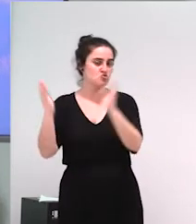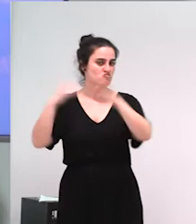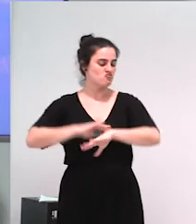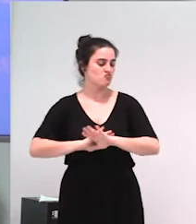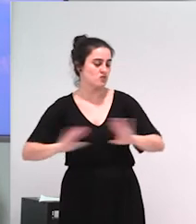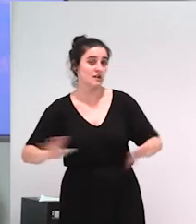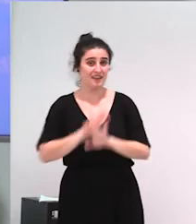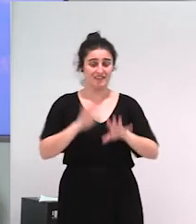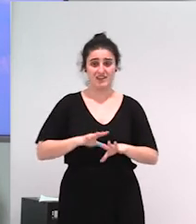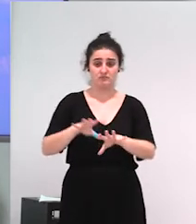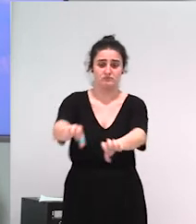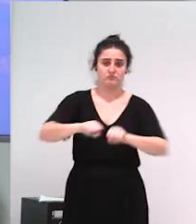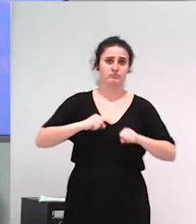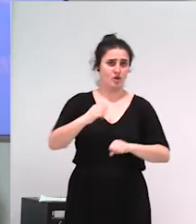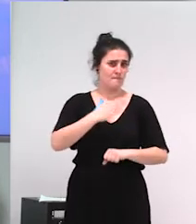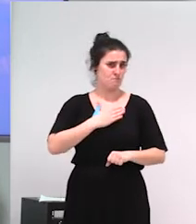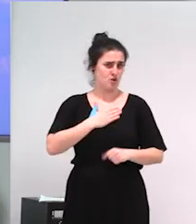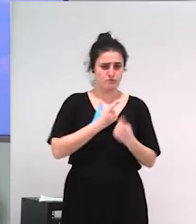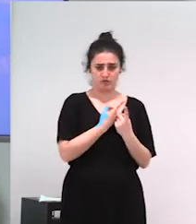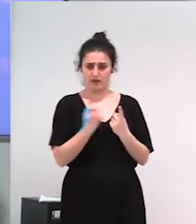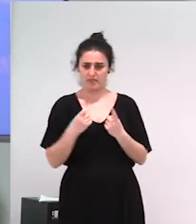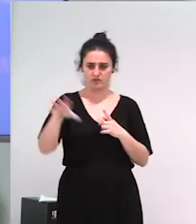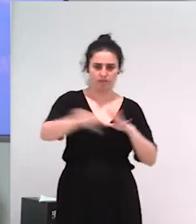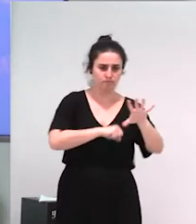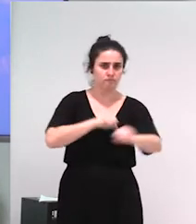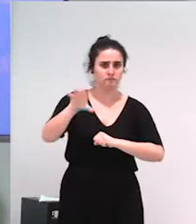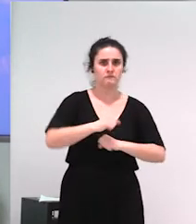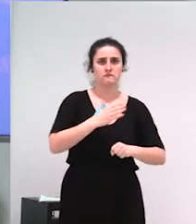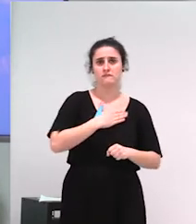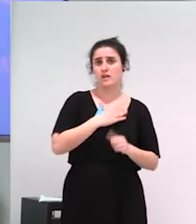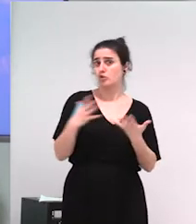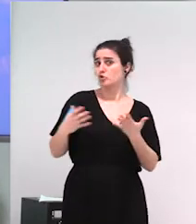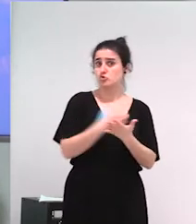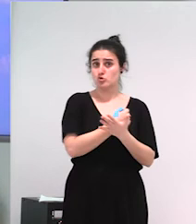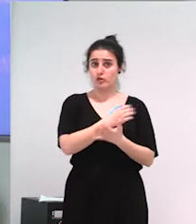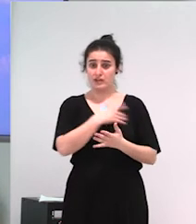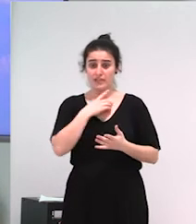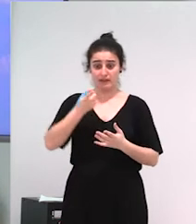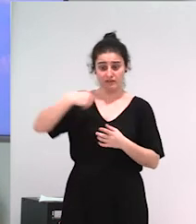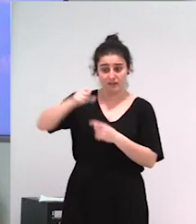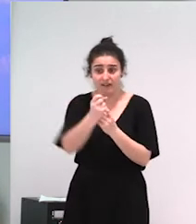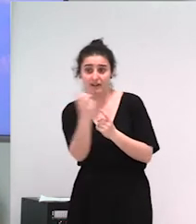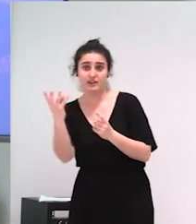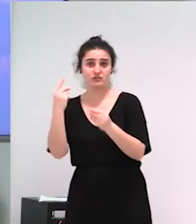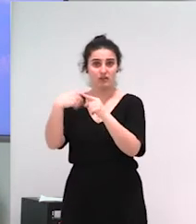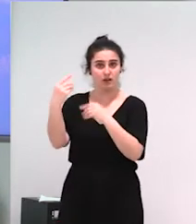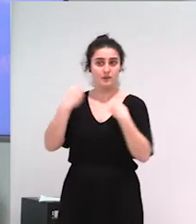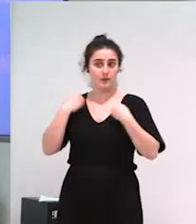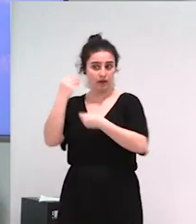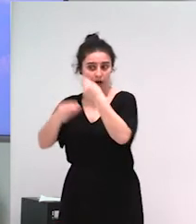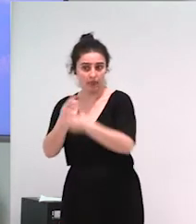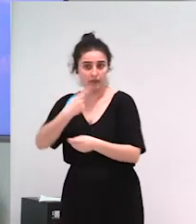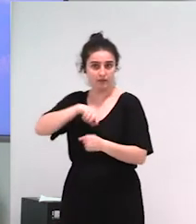final se apropia de todo lo que necesita para sobrevivir, que marca todo lo que hacemos en nuestras vidas para que le vayan